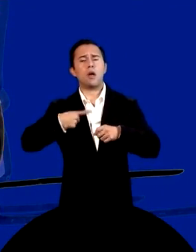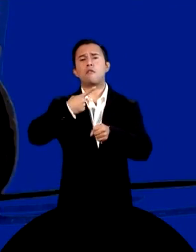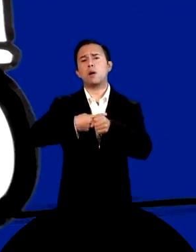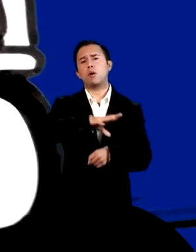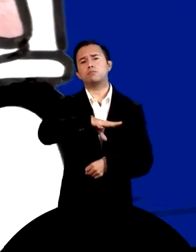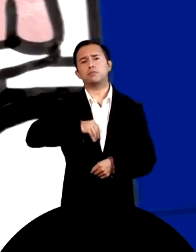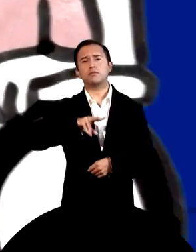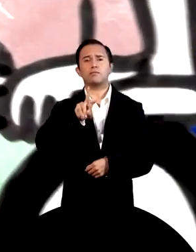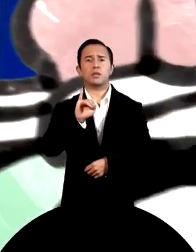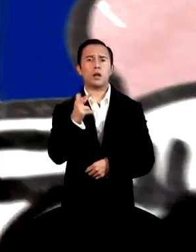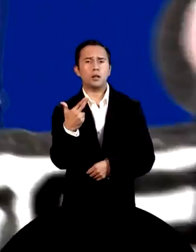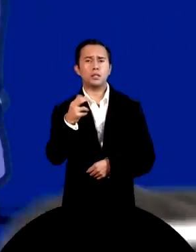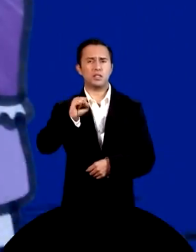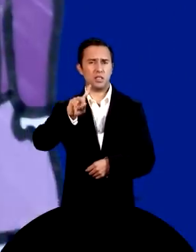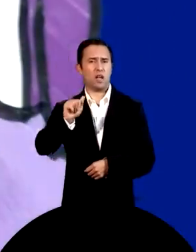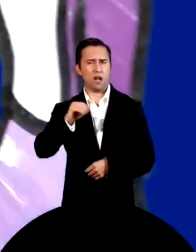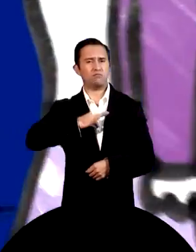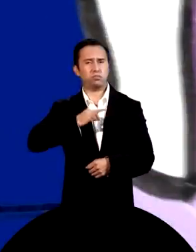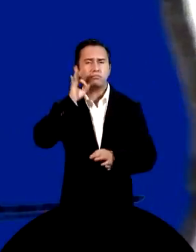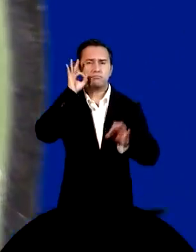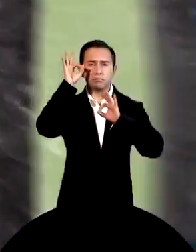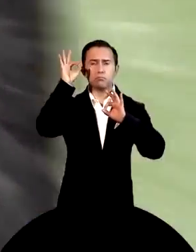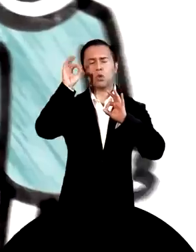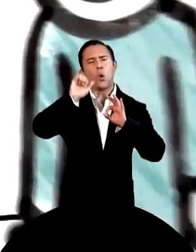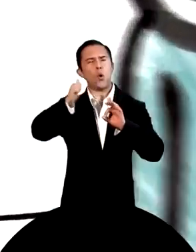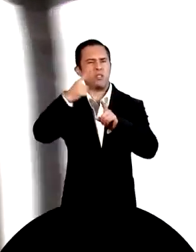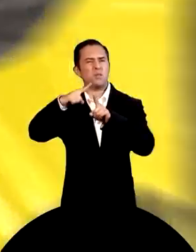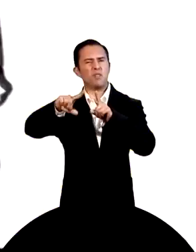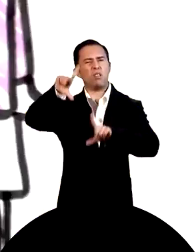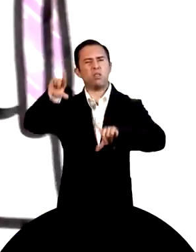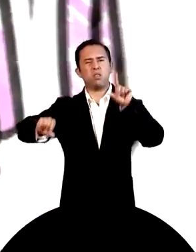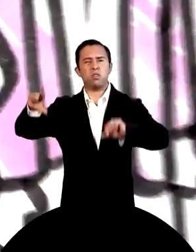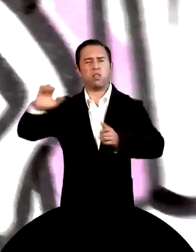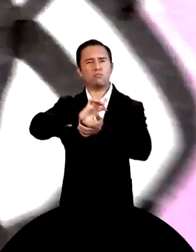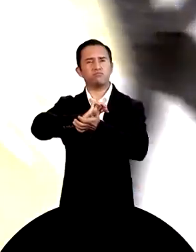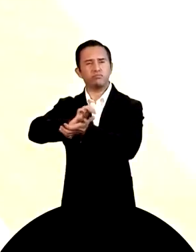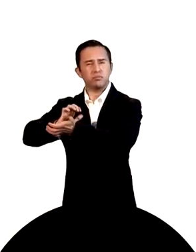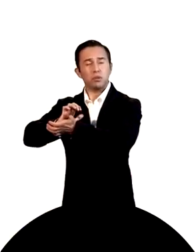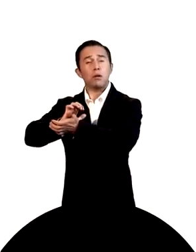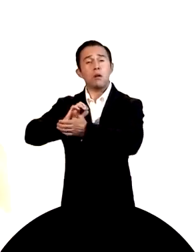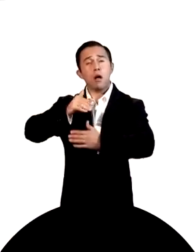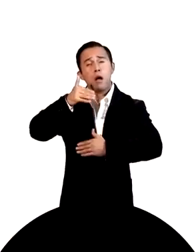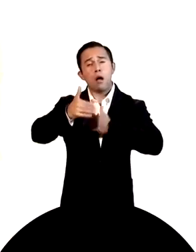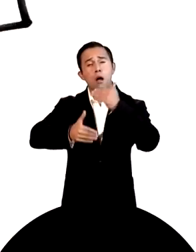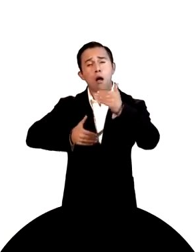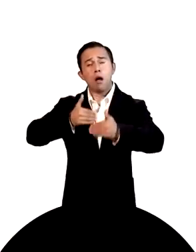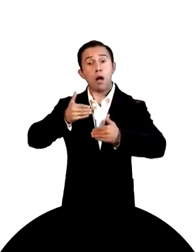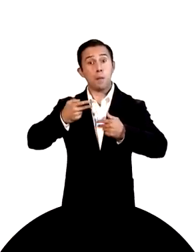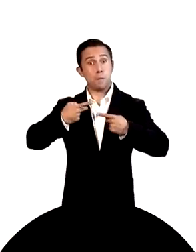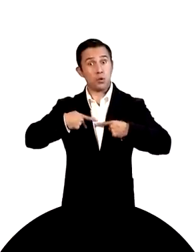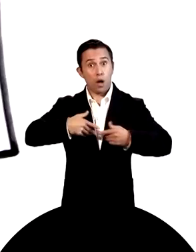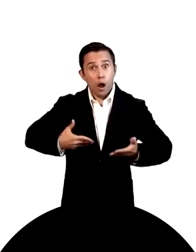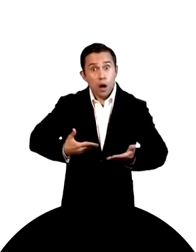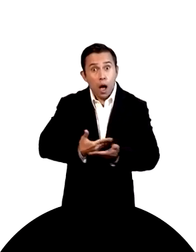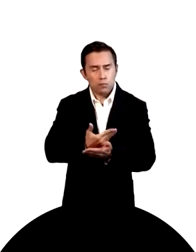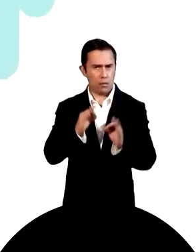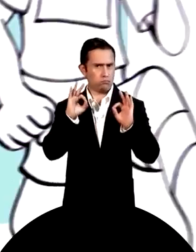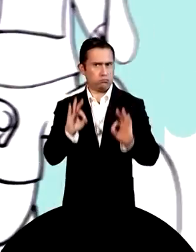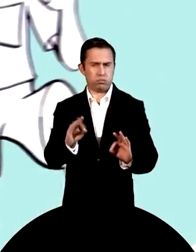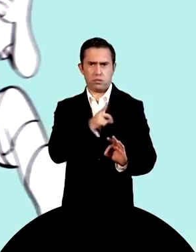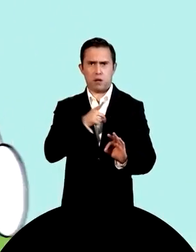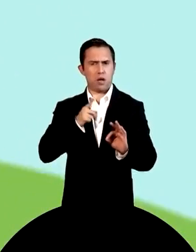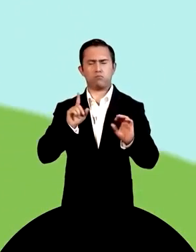comunicación al mostrar y denunciar la discriminación existente además indicó que dicha labor crea un contexto de exigencia